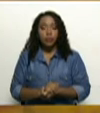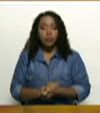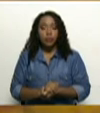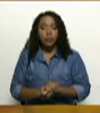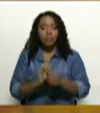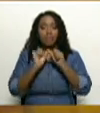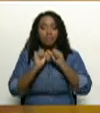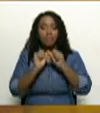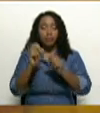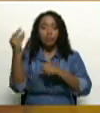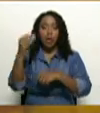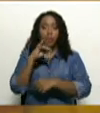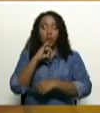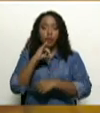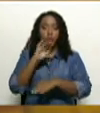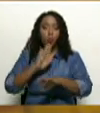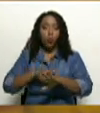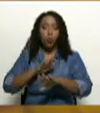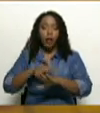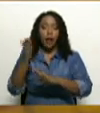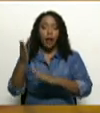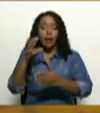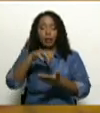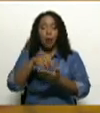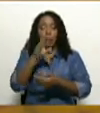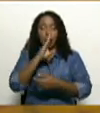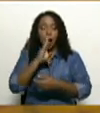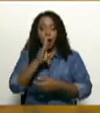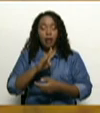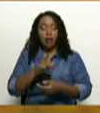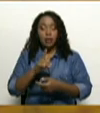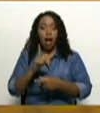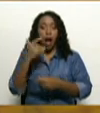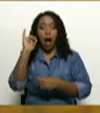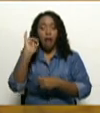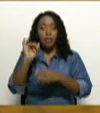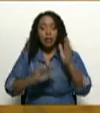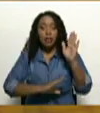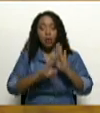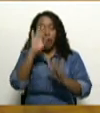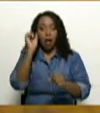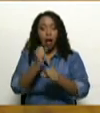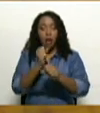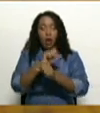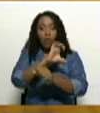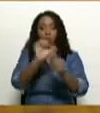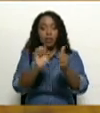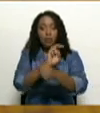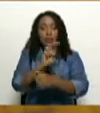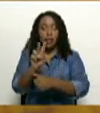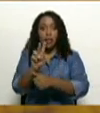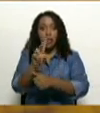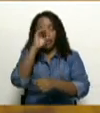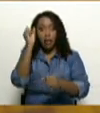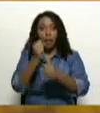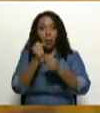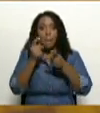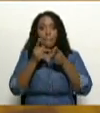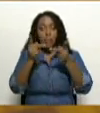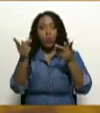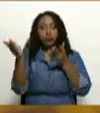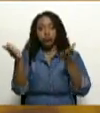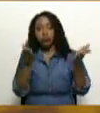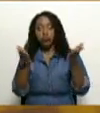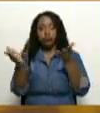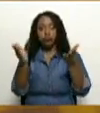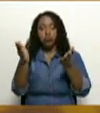Y continuamos con más detalles porque en el estado Barinas se desarrolla una reunión de trabajo de la Vicepresidencia Sectorial de Obras Públicas y